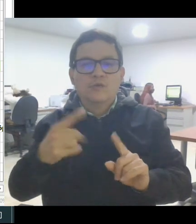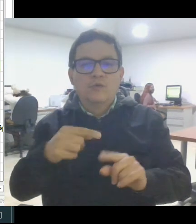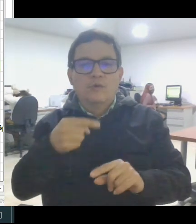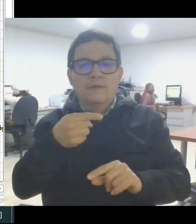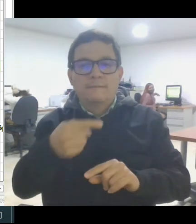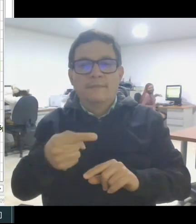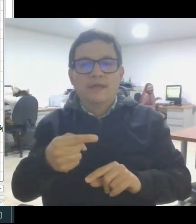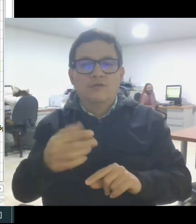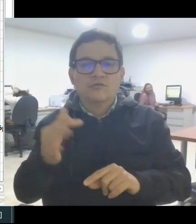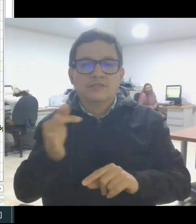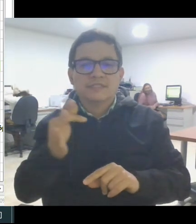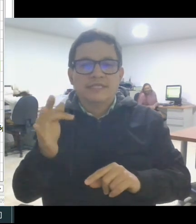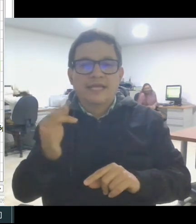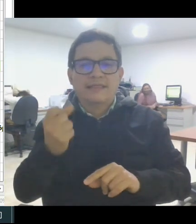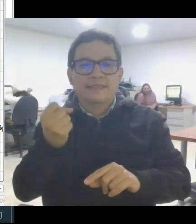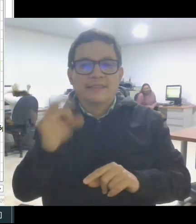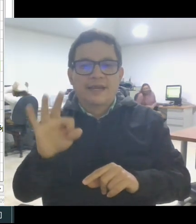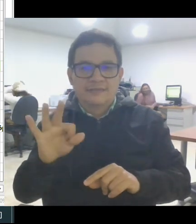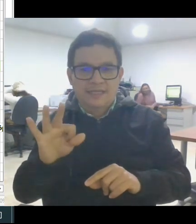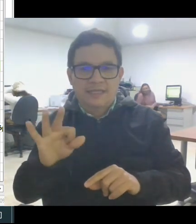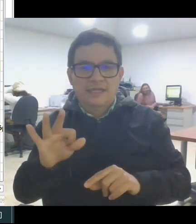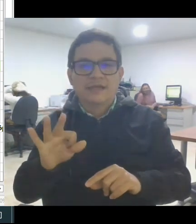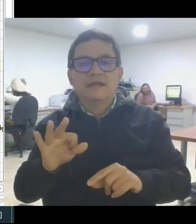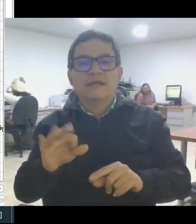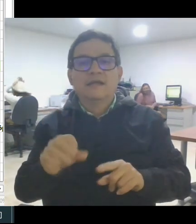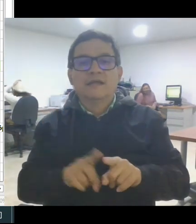viene siendo este valor